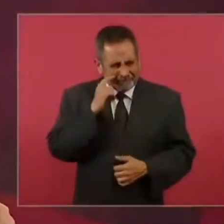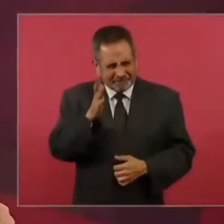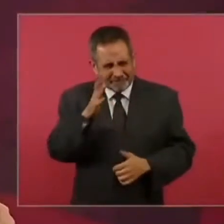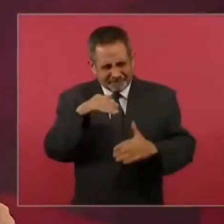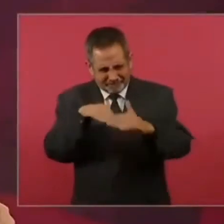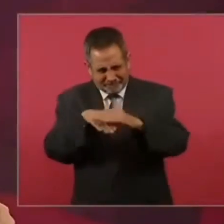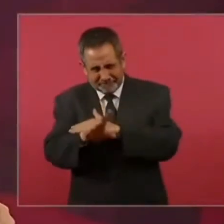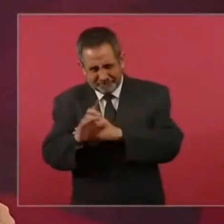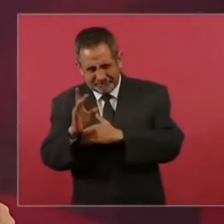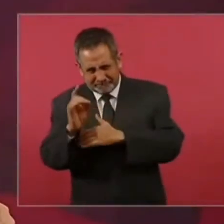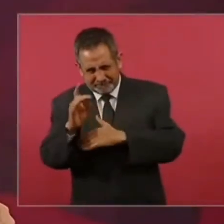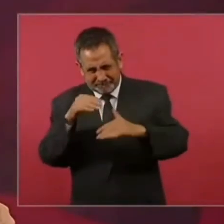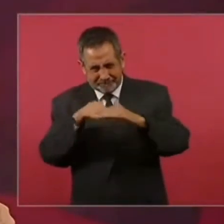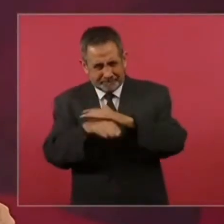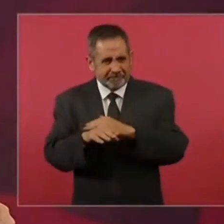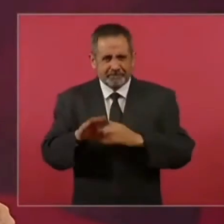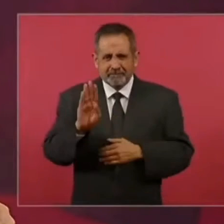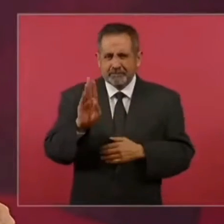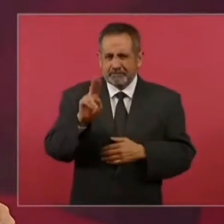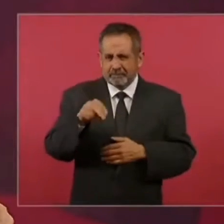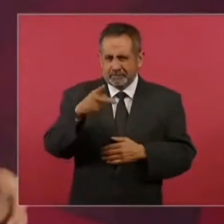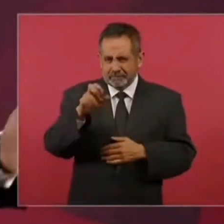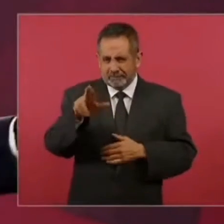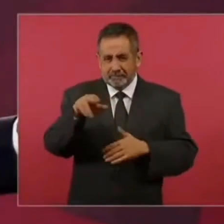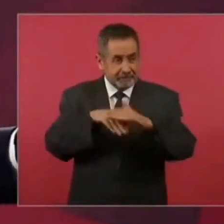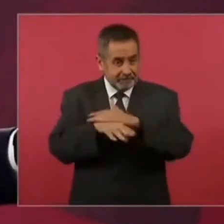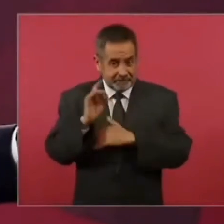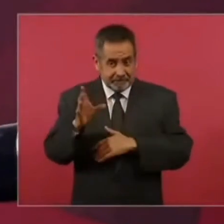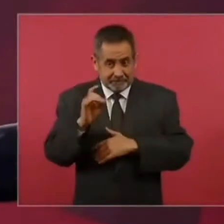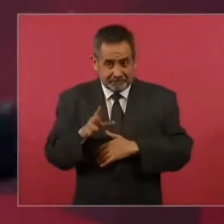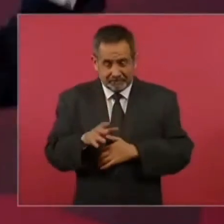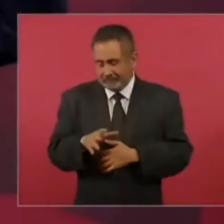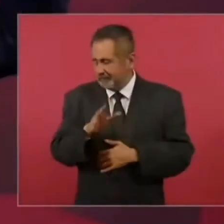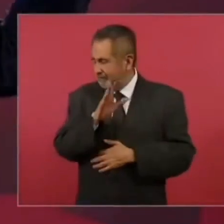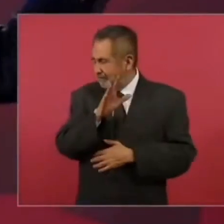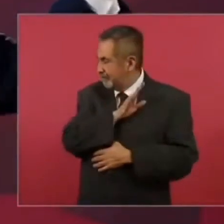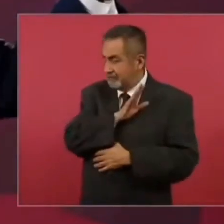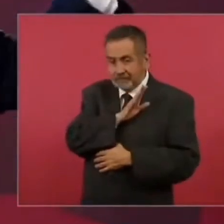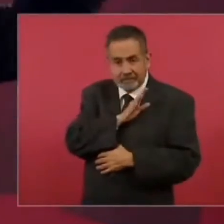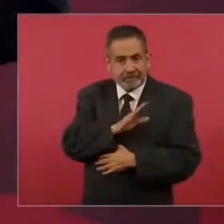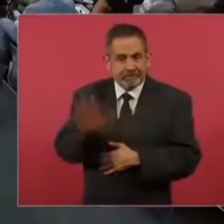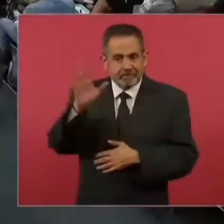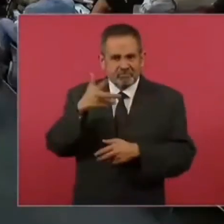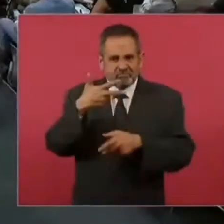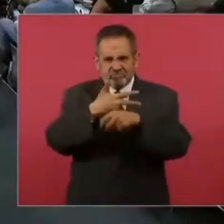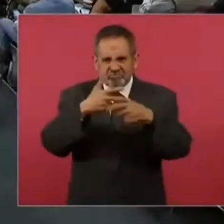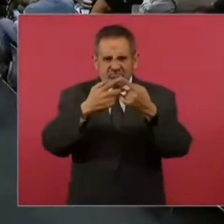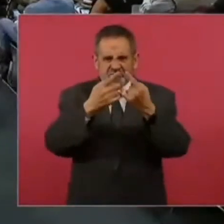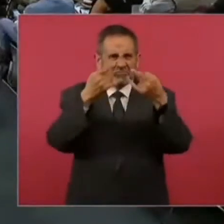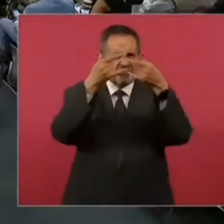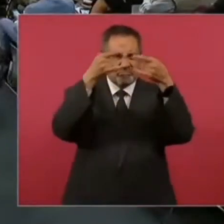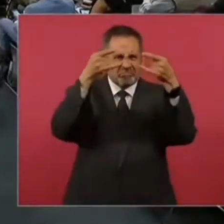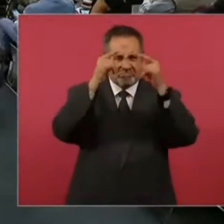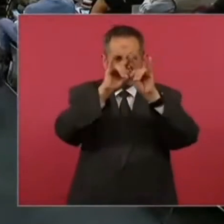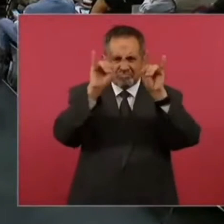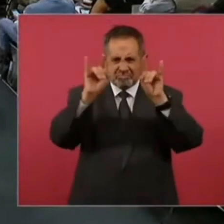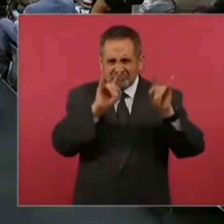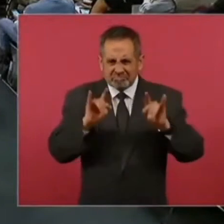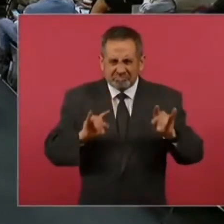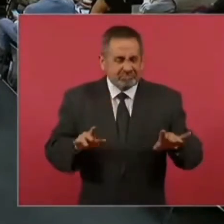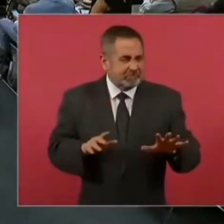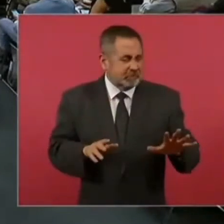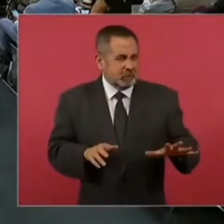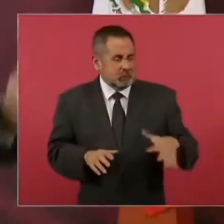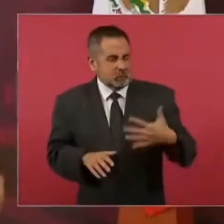búnker que tenía? No. Es impresionante. O sea, y ahí es donde llevaba a todos los